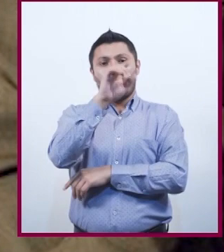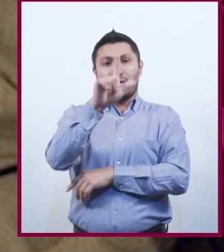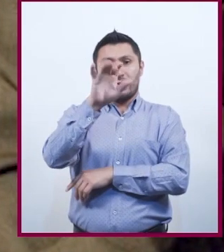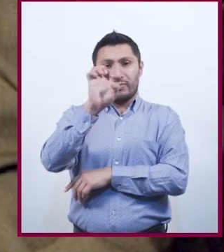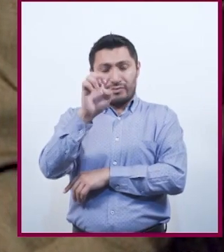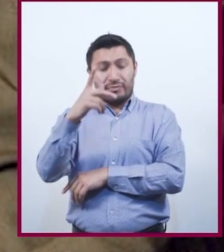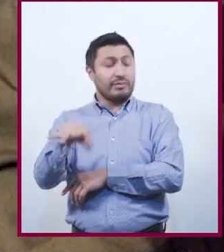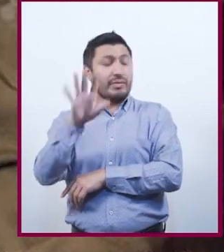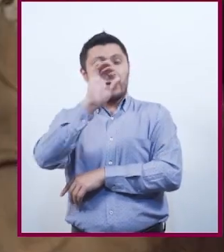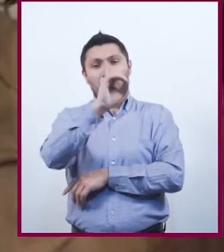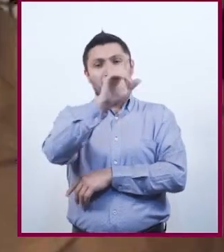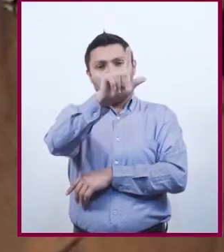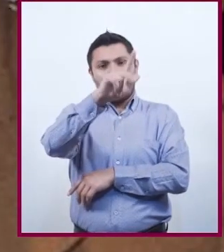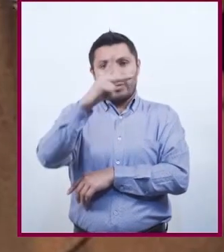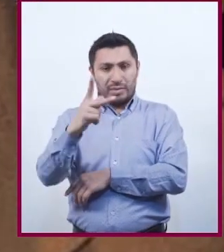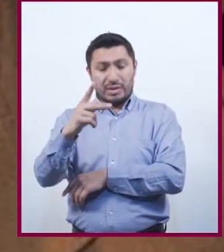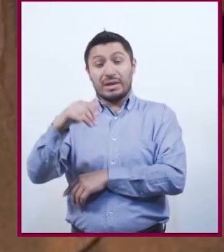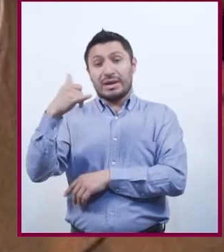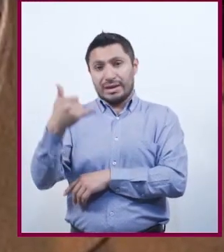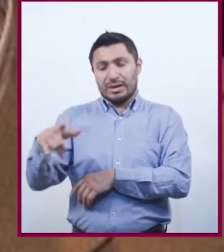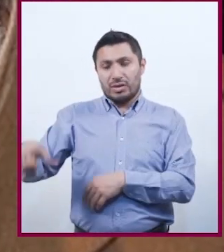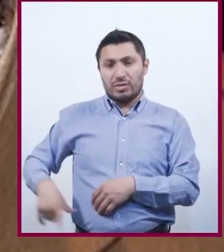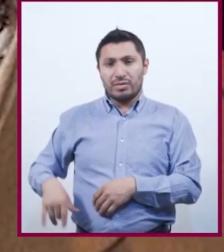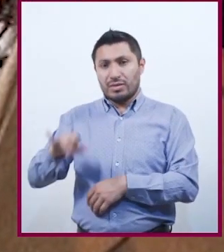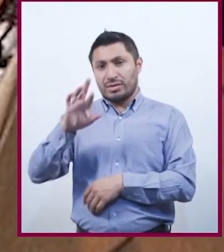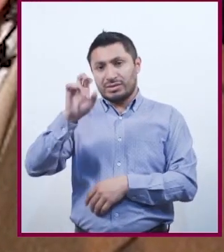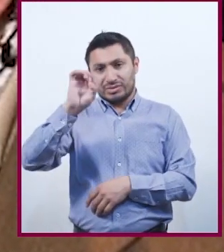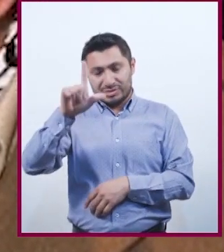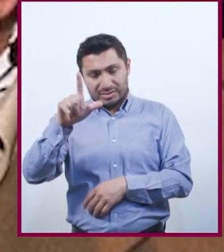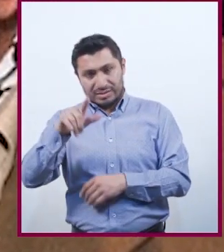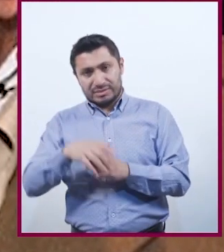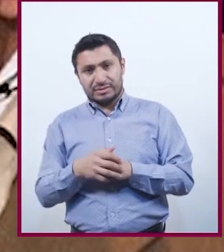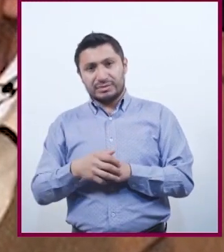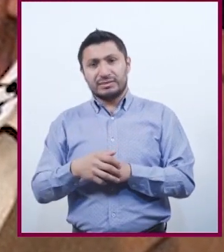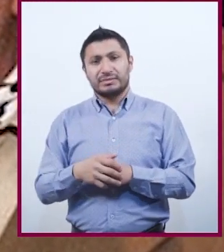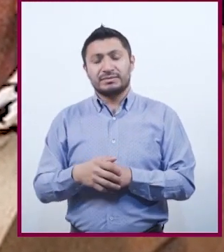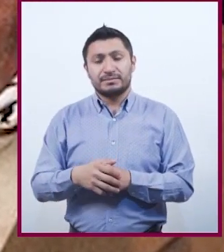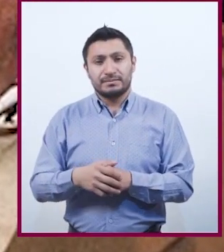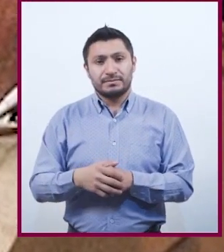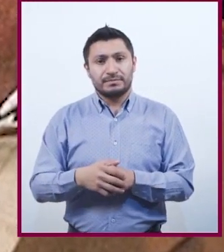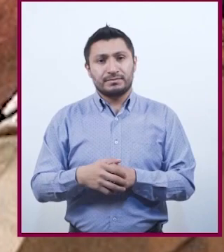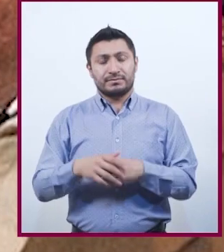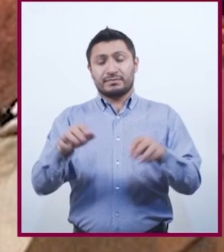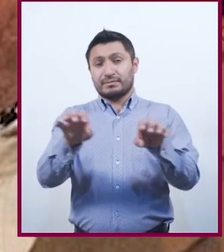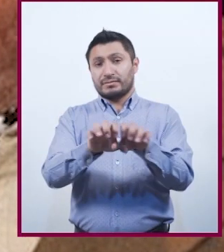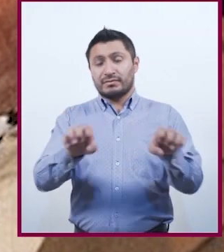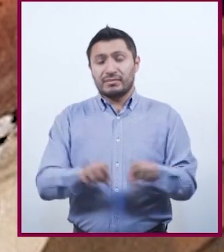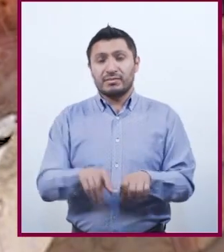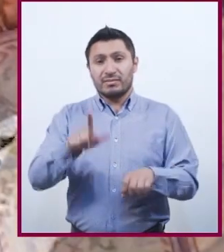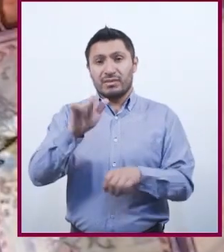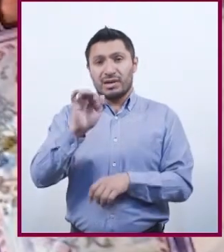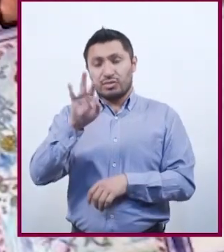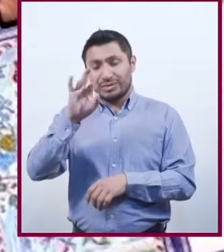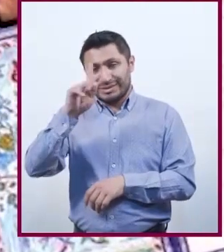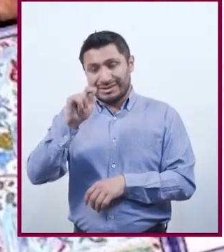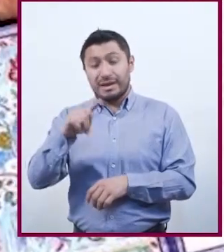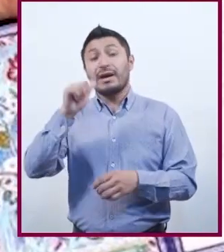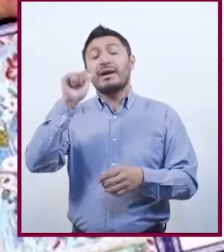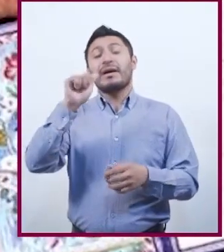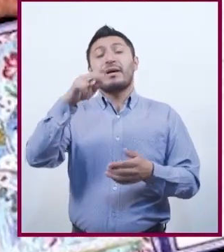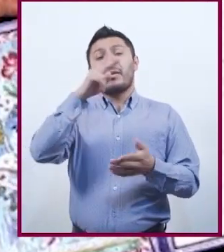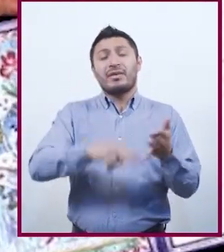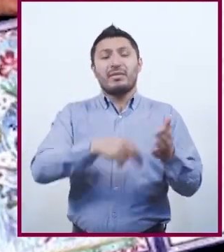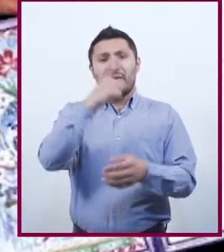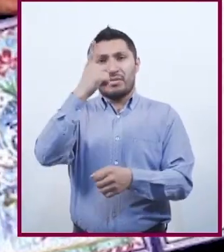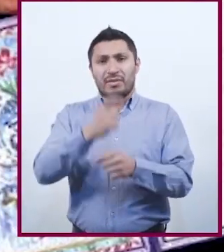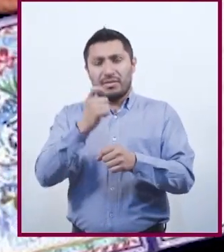Yasser Arafat, y el gobierno israelí del primer ministro Yitzhak Rabin del Partido Laborista, firmaron la